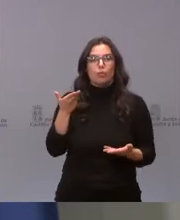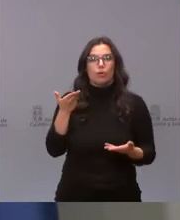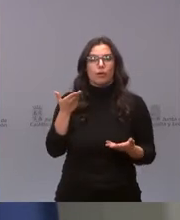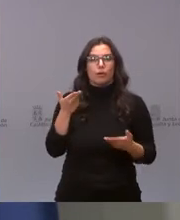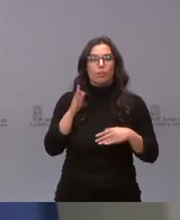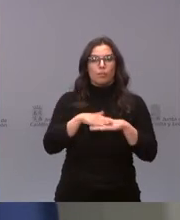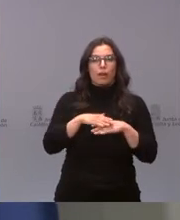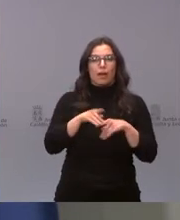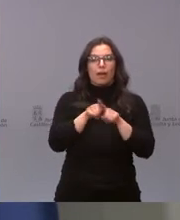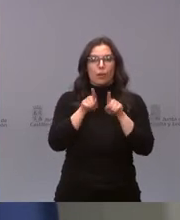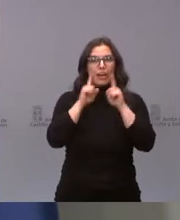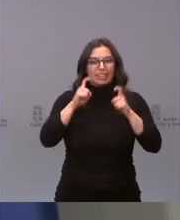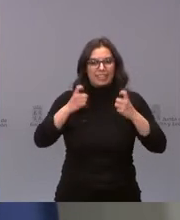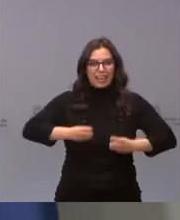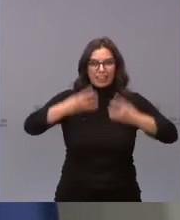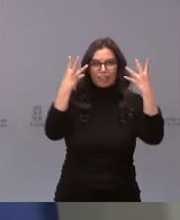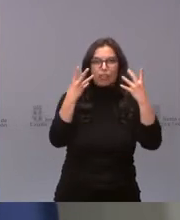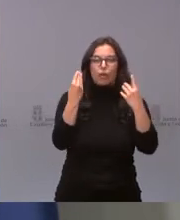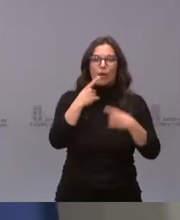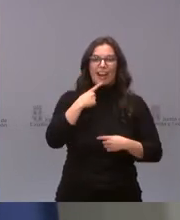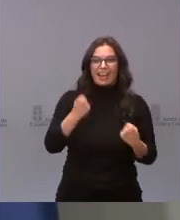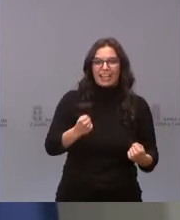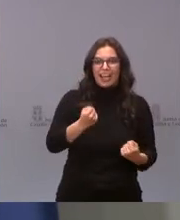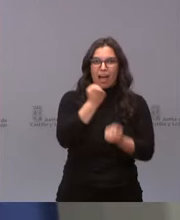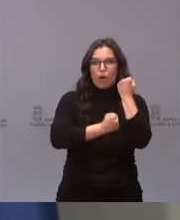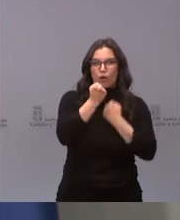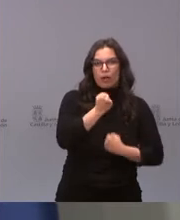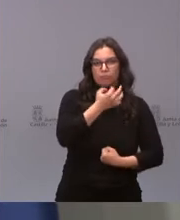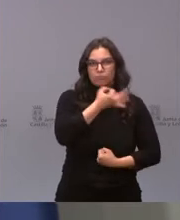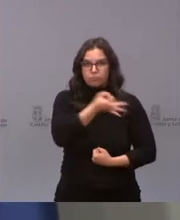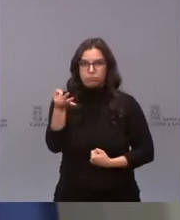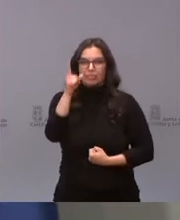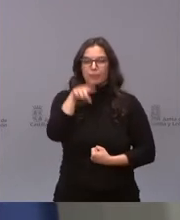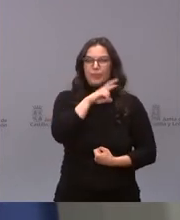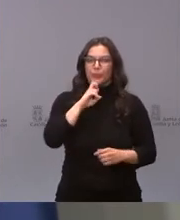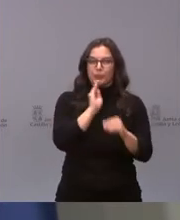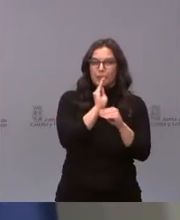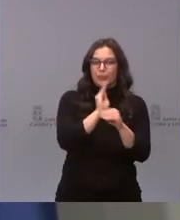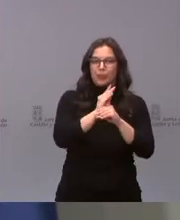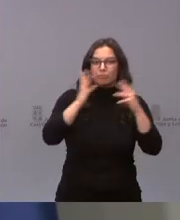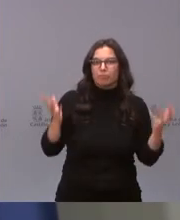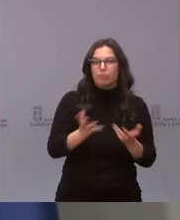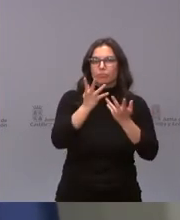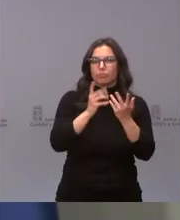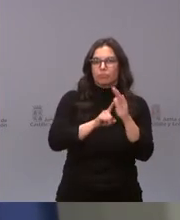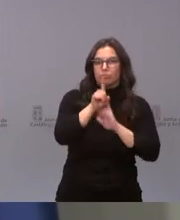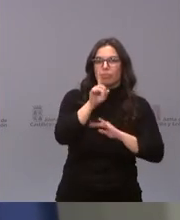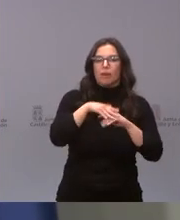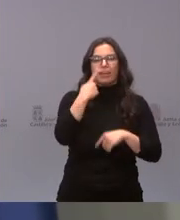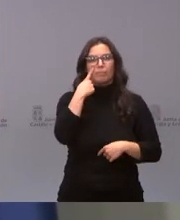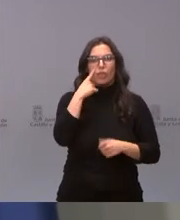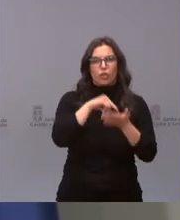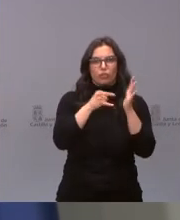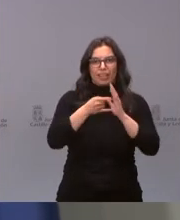eficiencia energética de nuestras edificaciones, en promover una construcción sostenible, en mantener el impulso a la inspección técnica